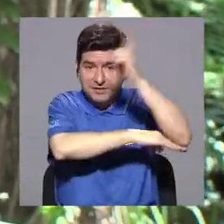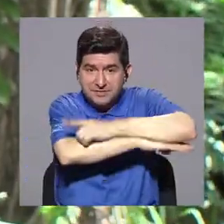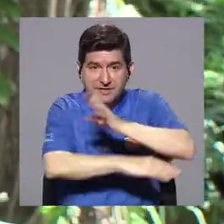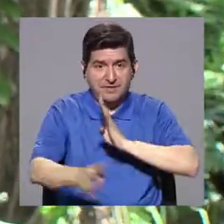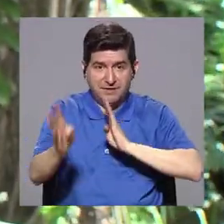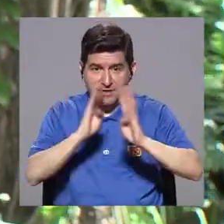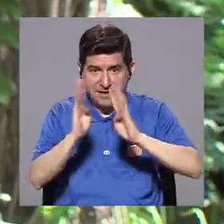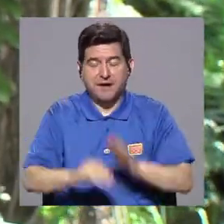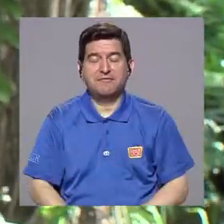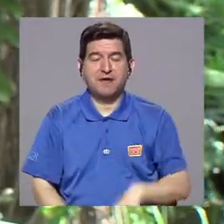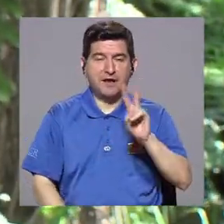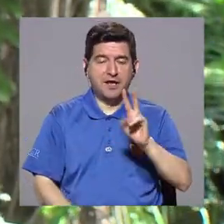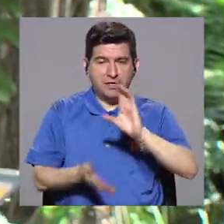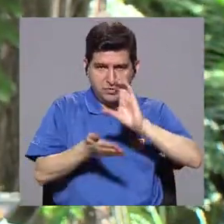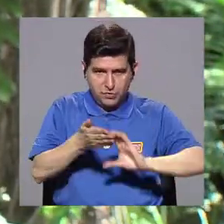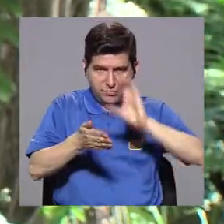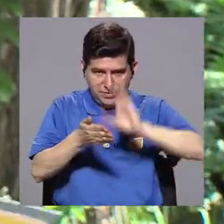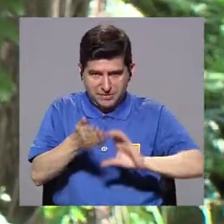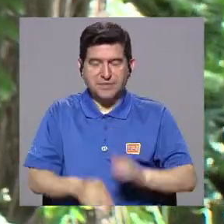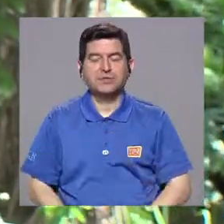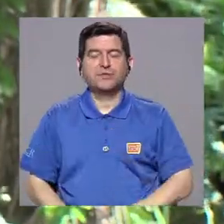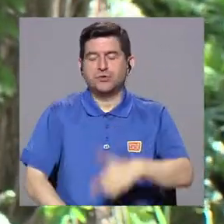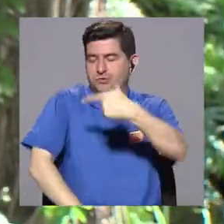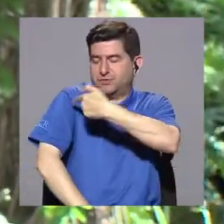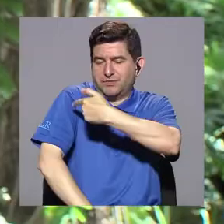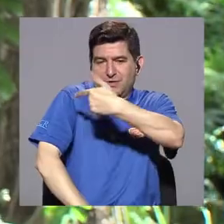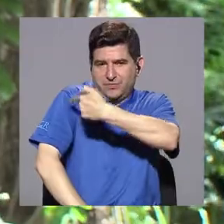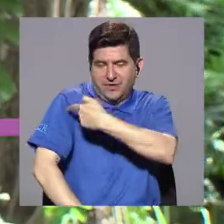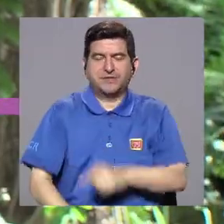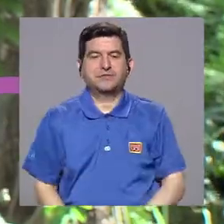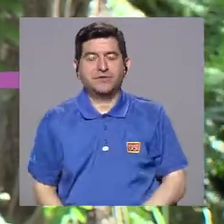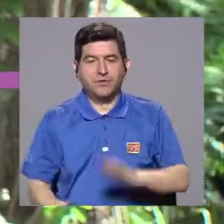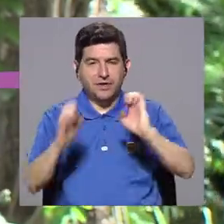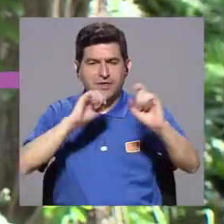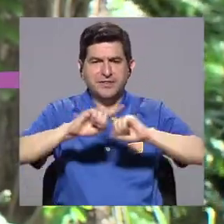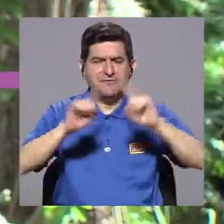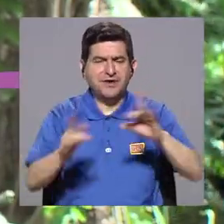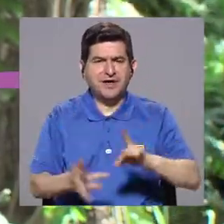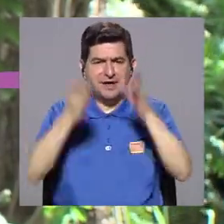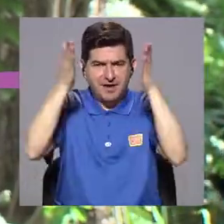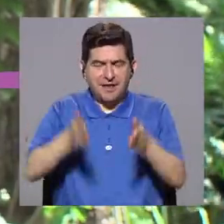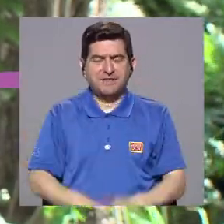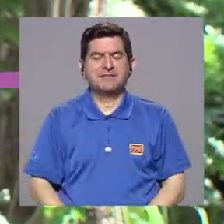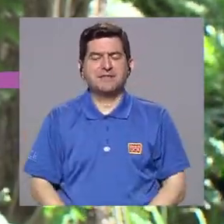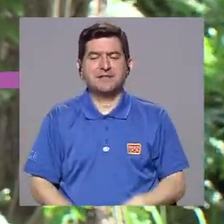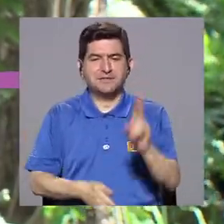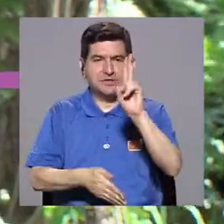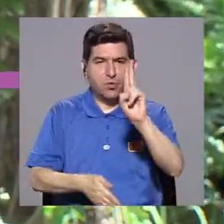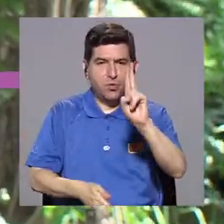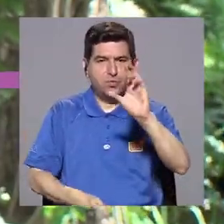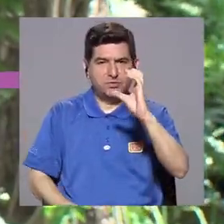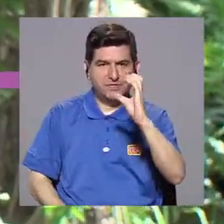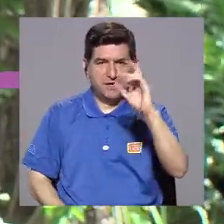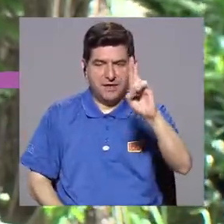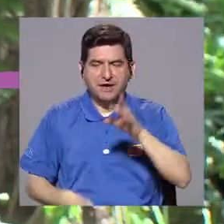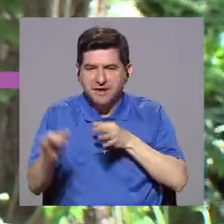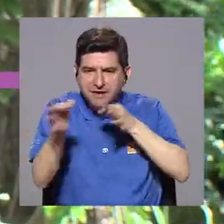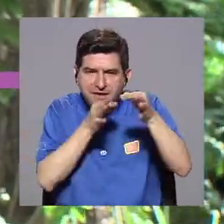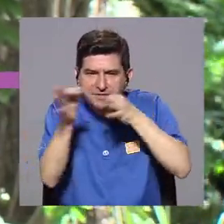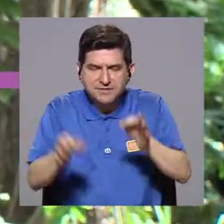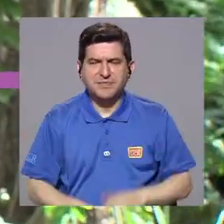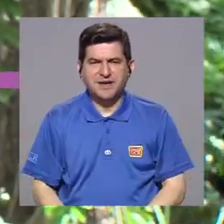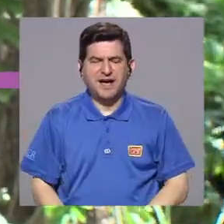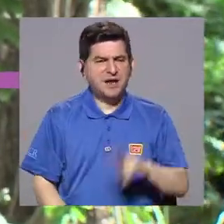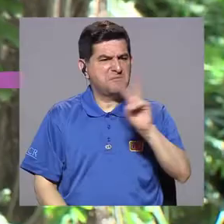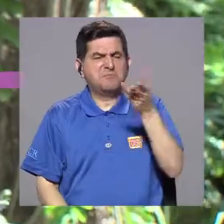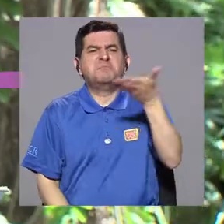estaremos conversando en los siguientes dos capítulos acerca de la vacunación. Entrevistamos a varios especialistas de la Universidad de Costa Rica que nos explican